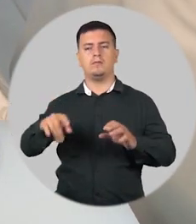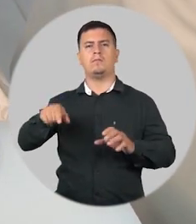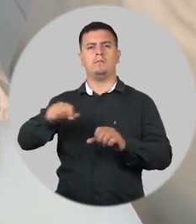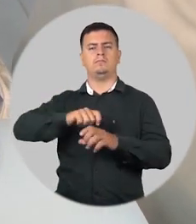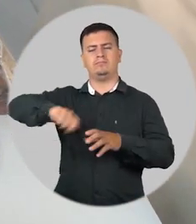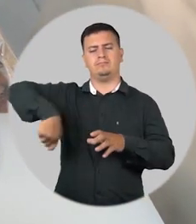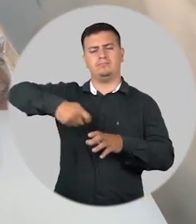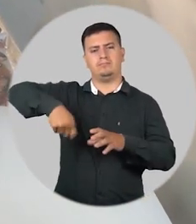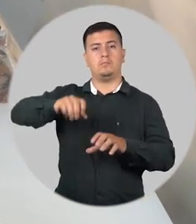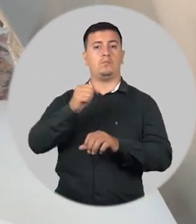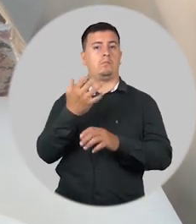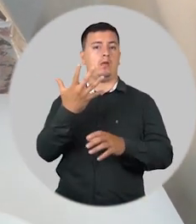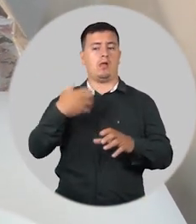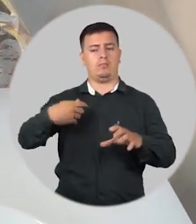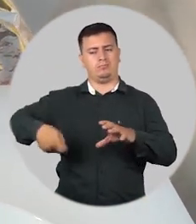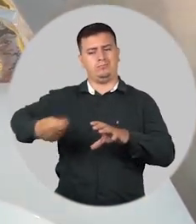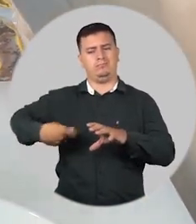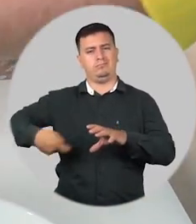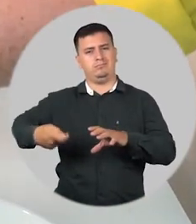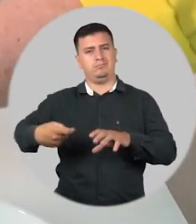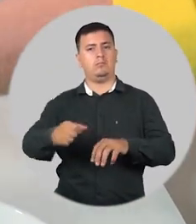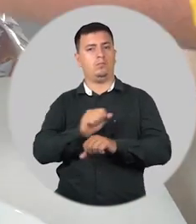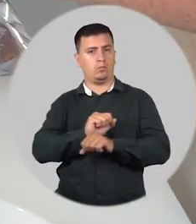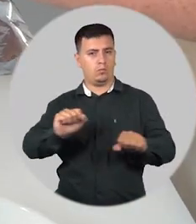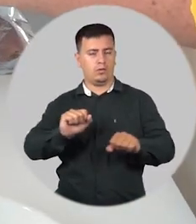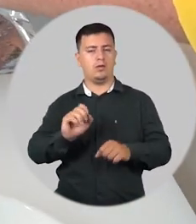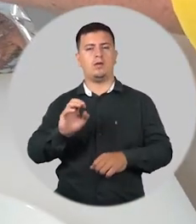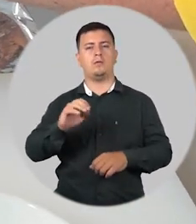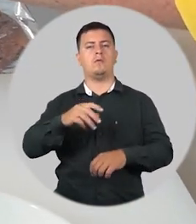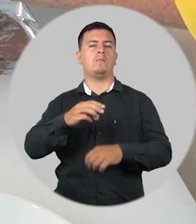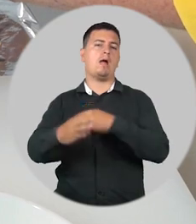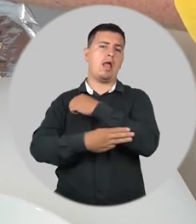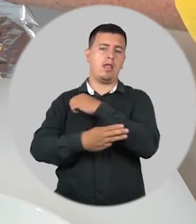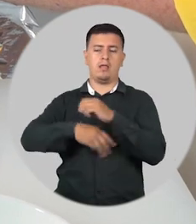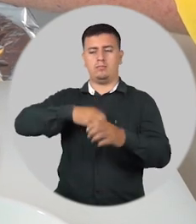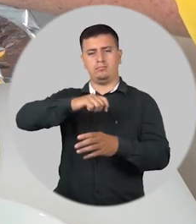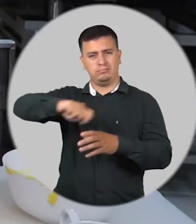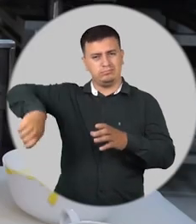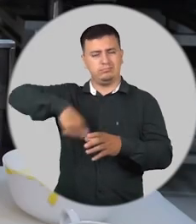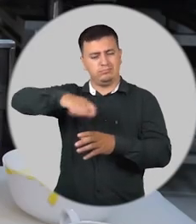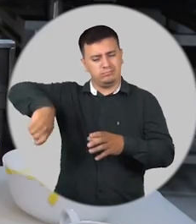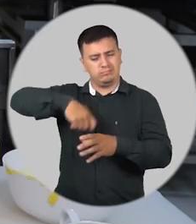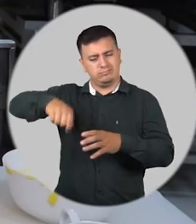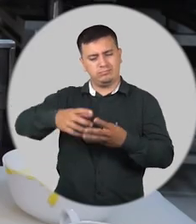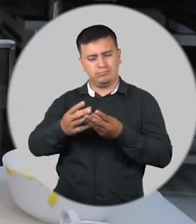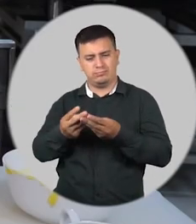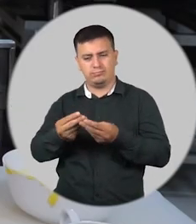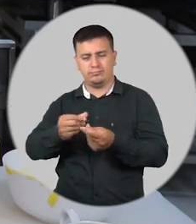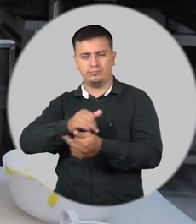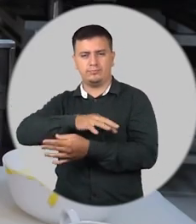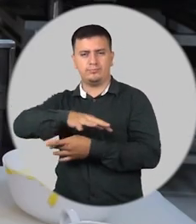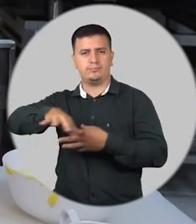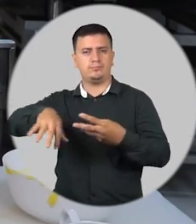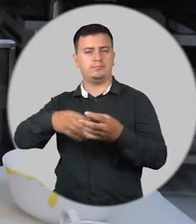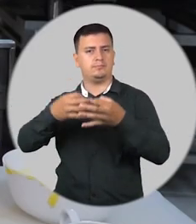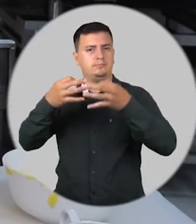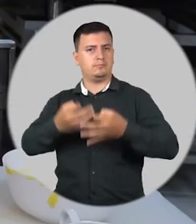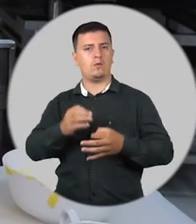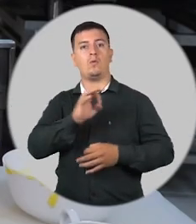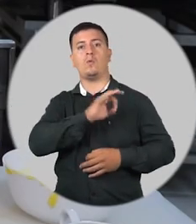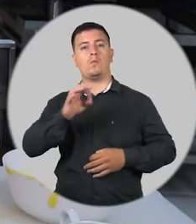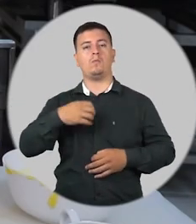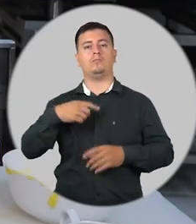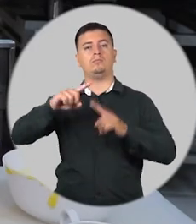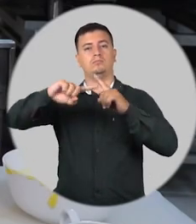Esto tenemos que batir bien, podemos batir enérgicamente con nuestra cuchara de madera hasta que esté totalmente integrado,